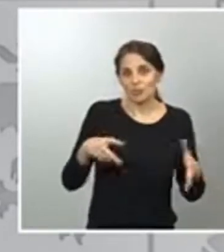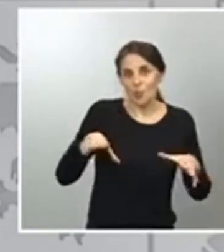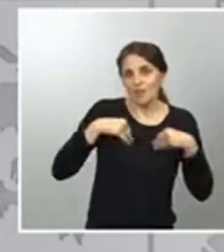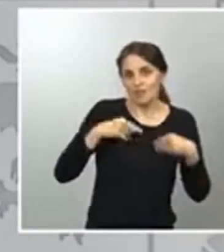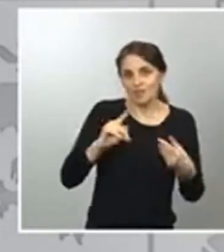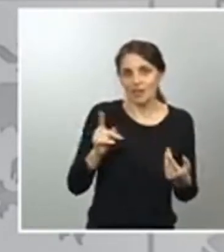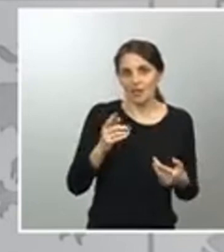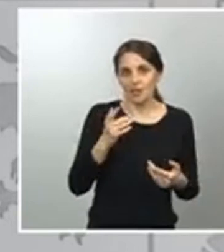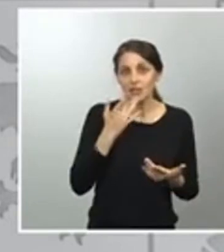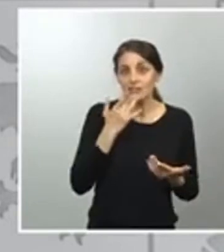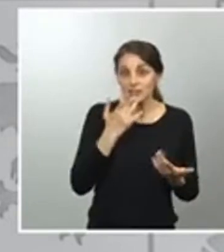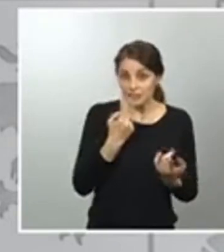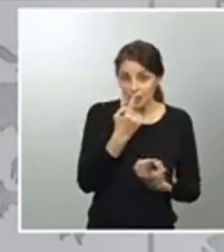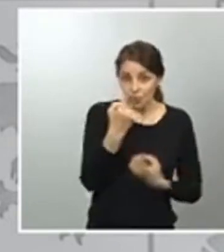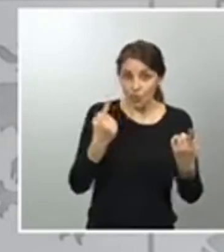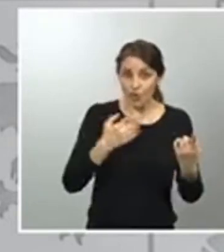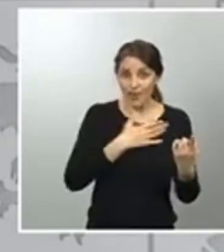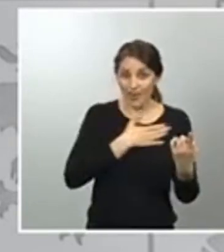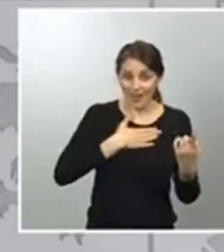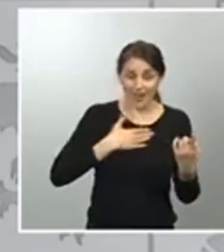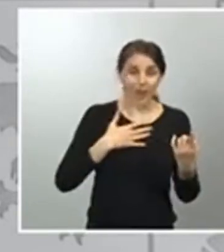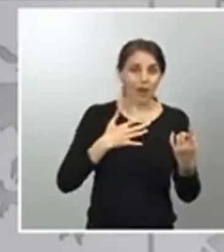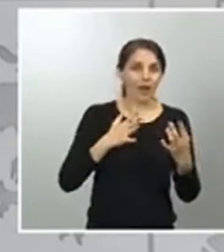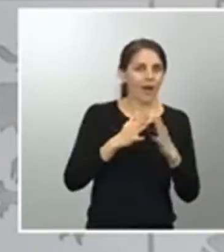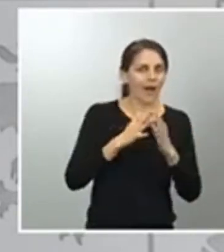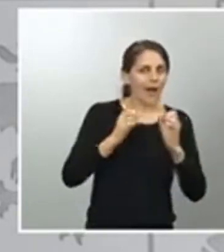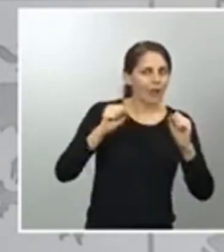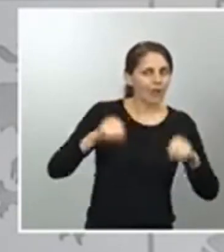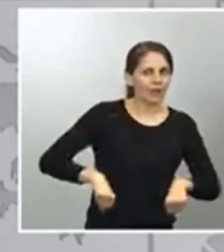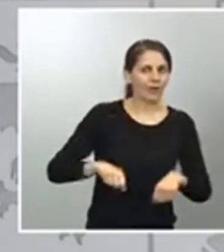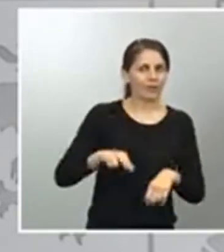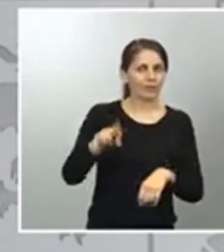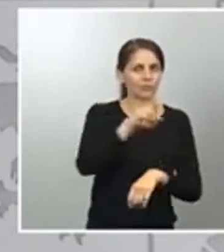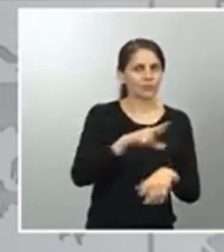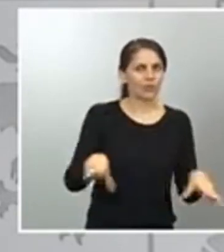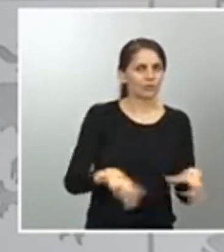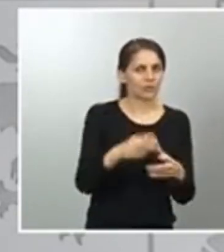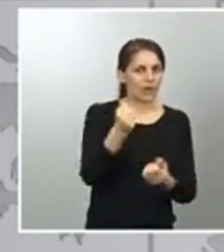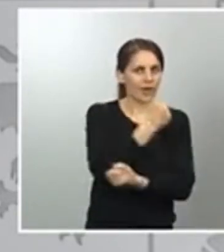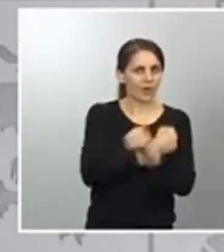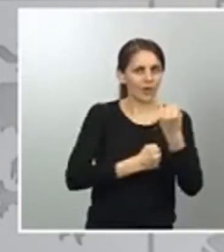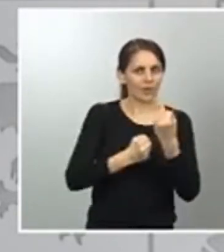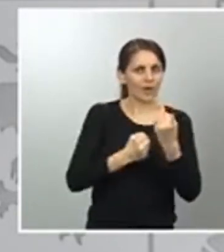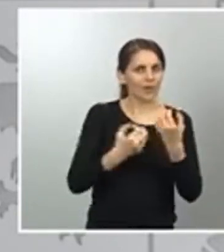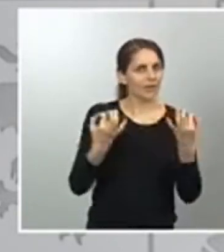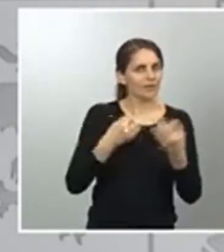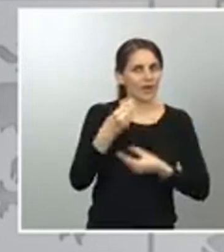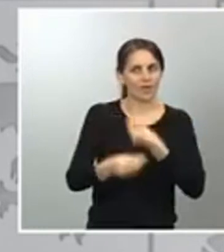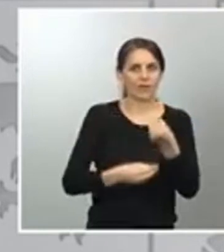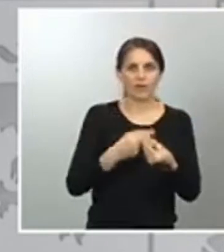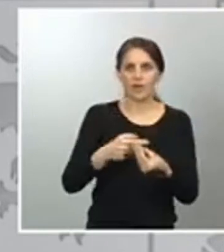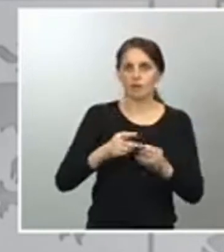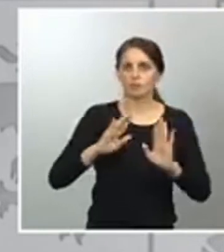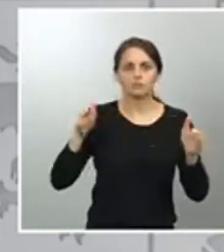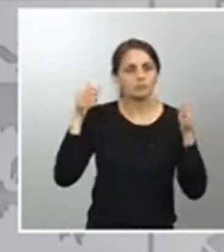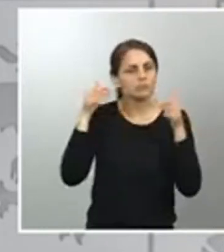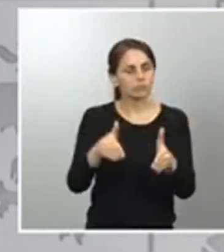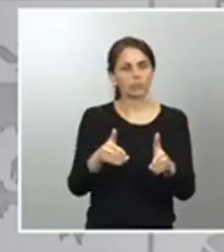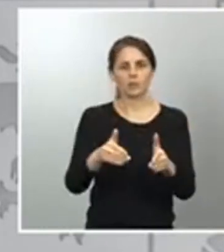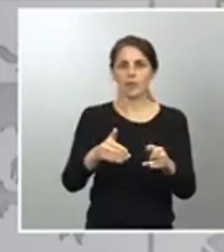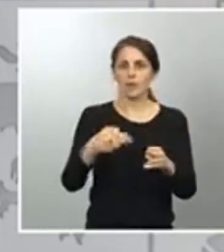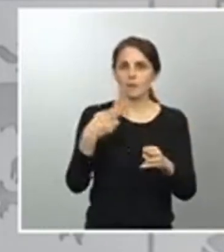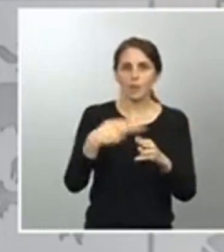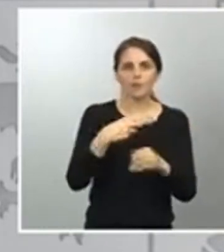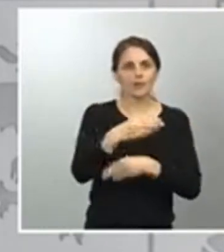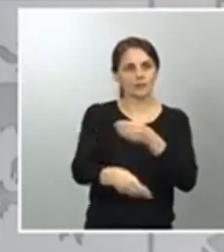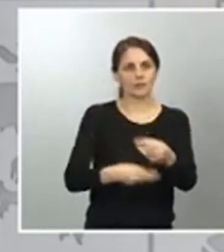pactar, quiere acordar la reconstrucción social y económica, lo que tiene que centrarse es en eso, en las políticas. No estigmatizar a